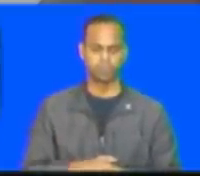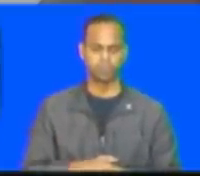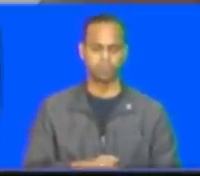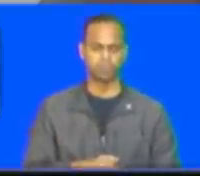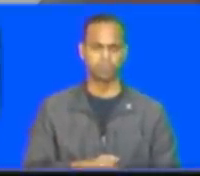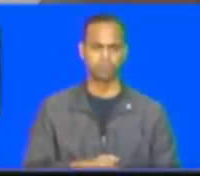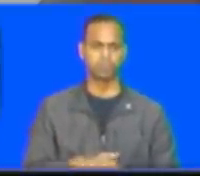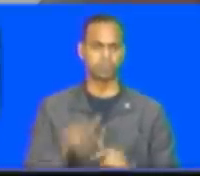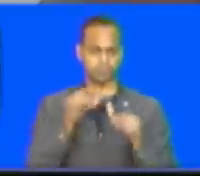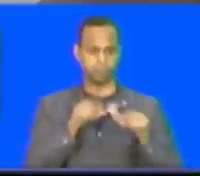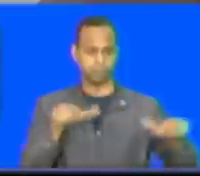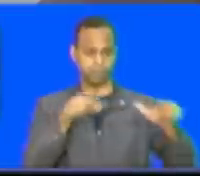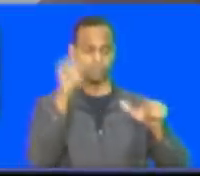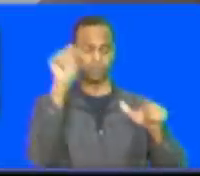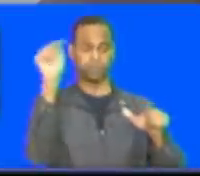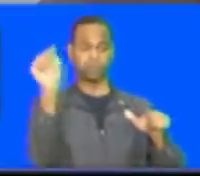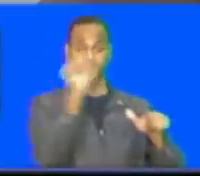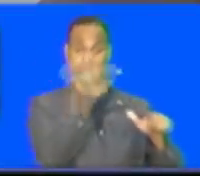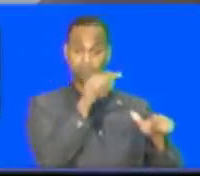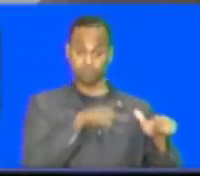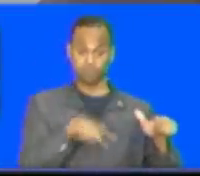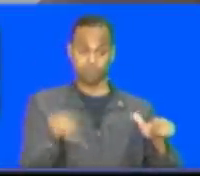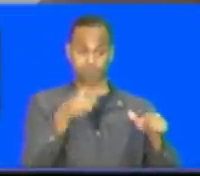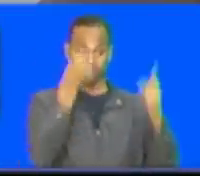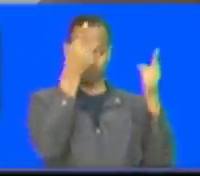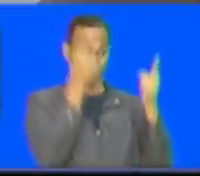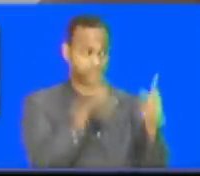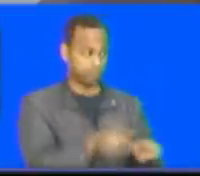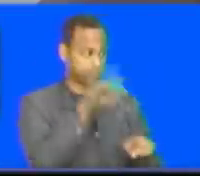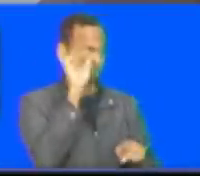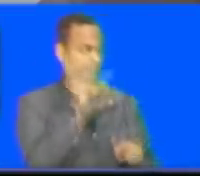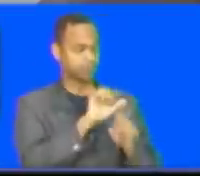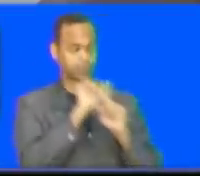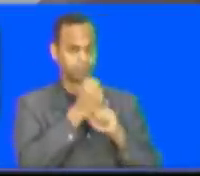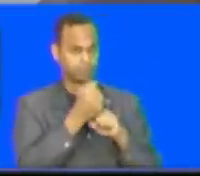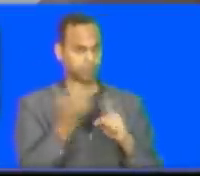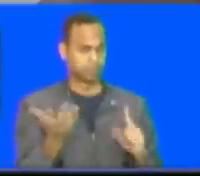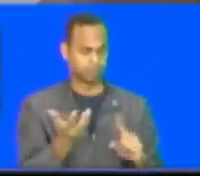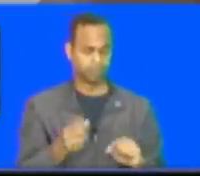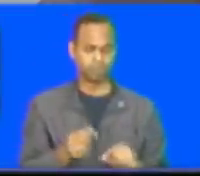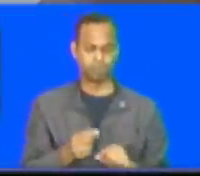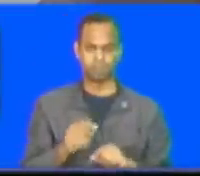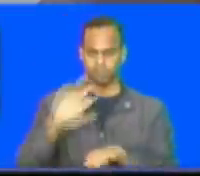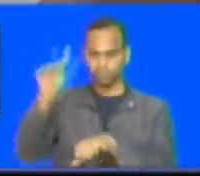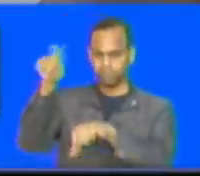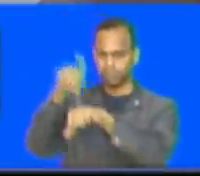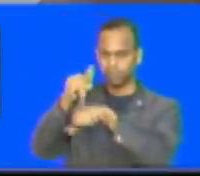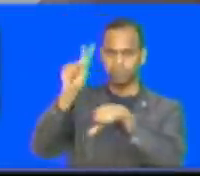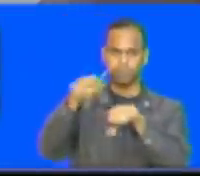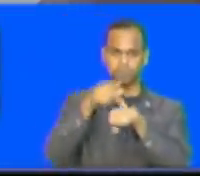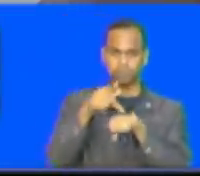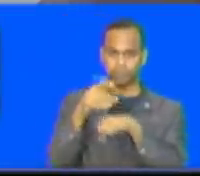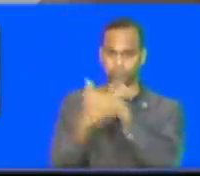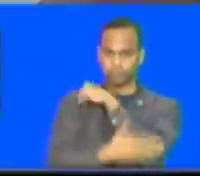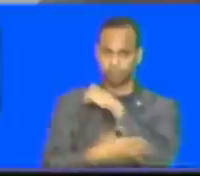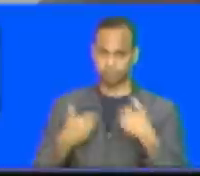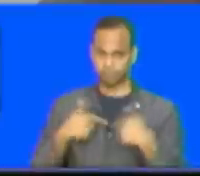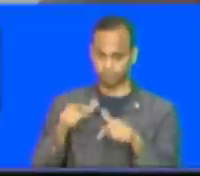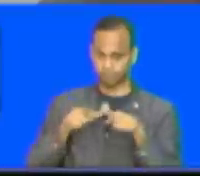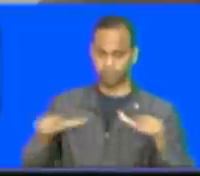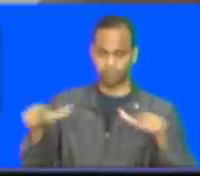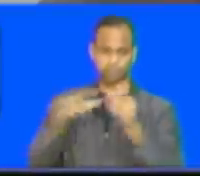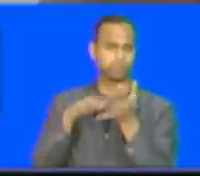Los lugares que por tradición ocurren este tipo de situaciones. En toda la provincia del país tenemos lugares